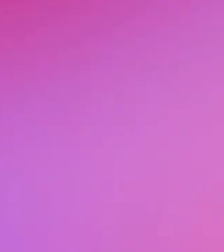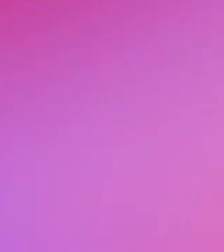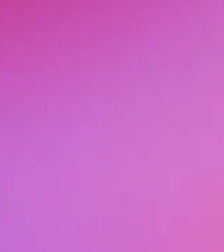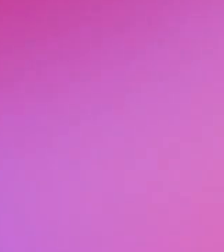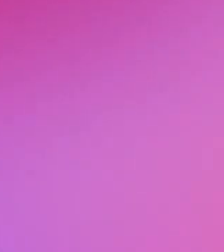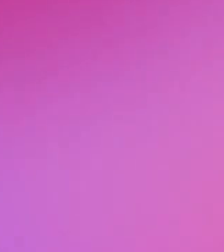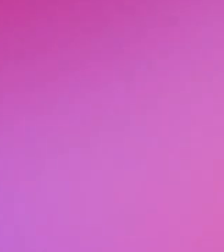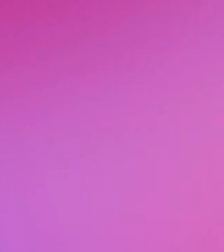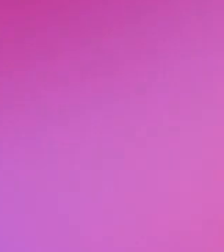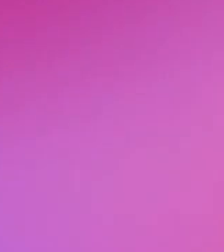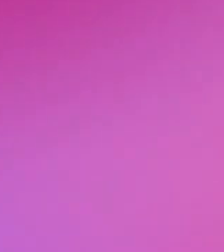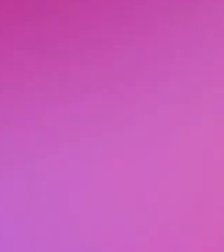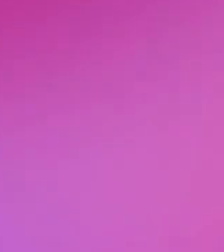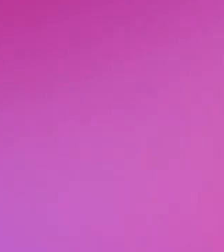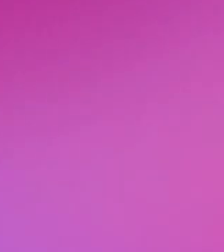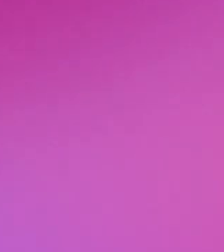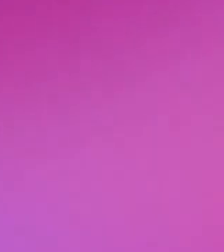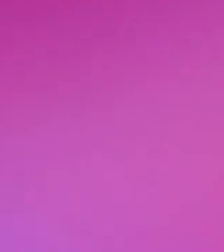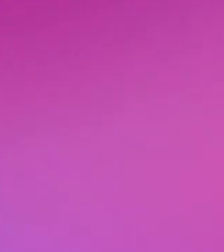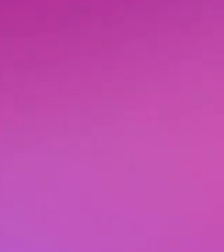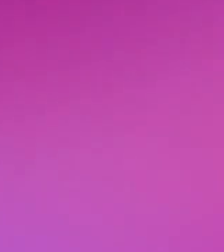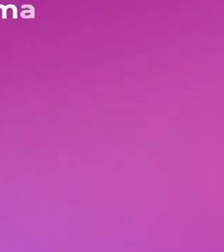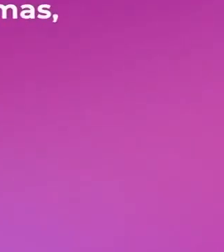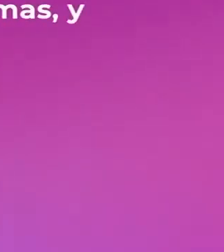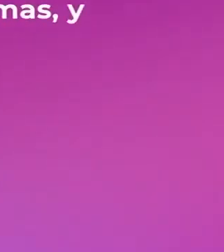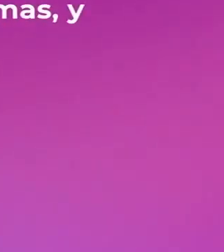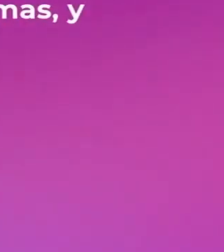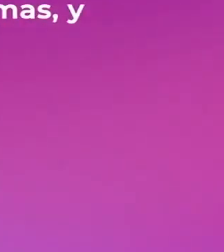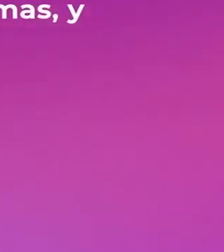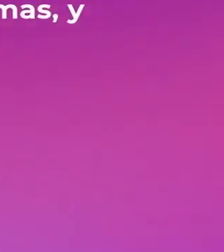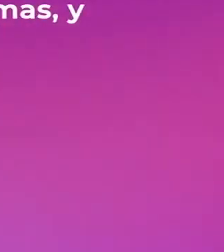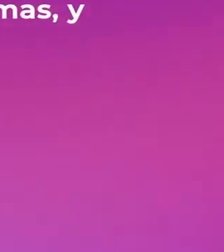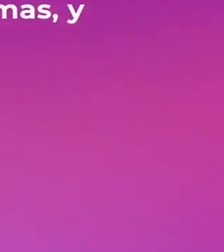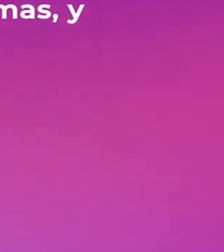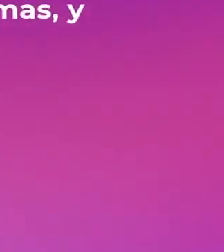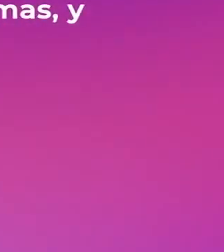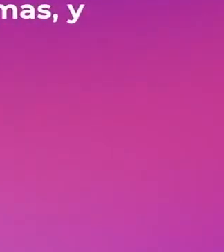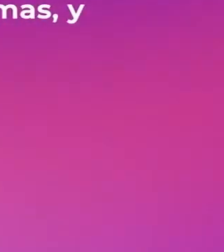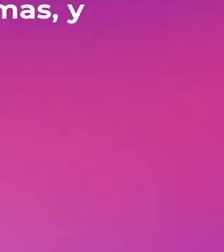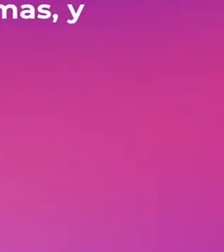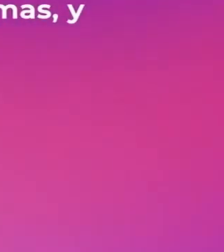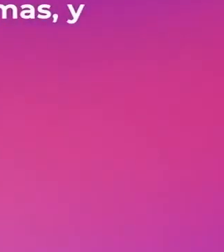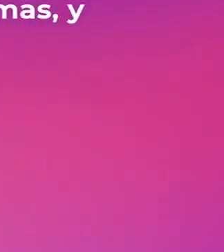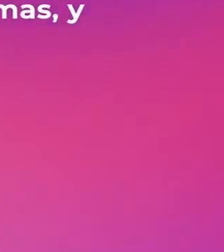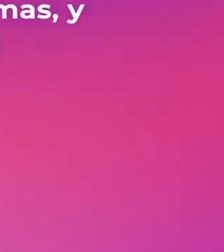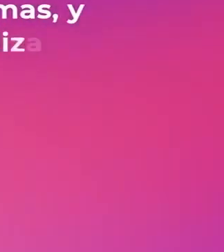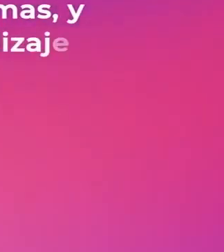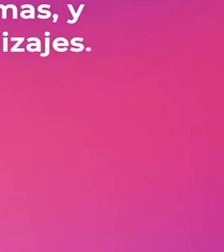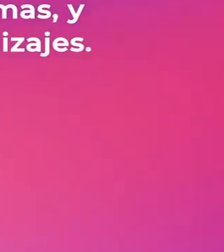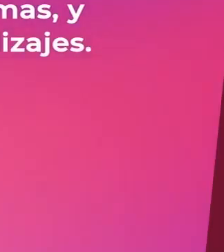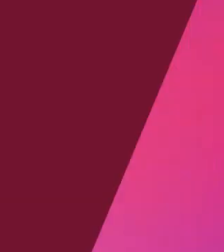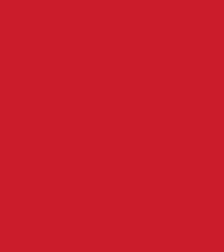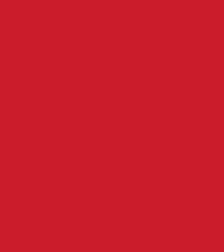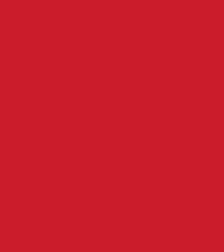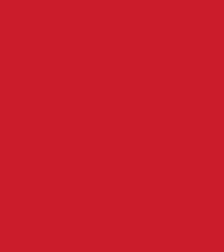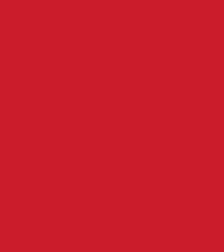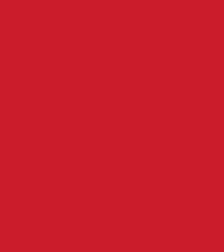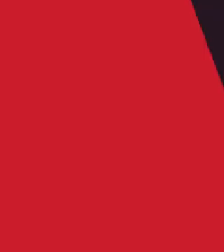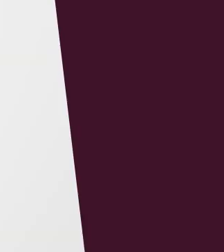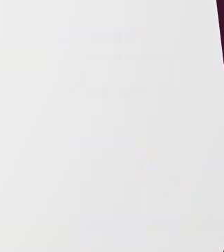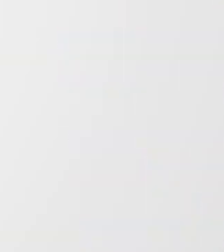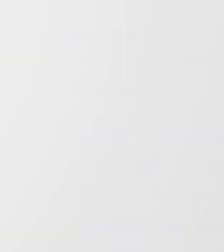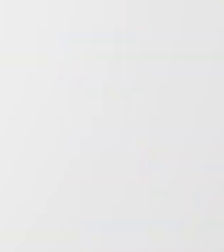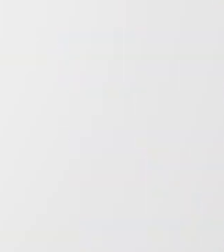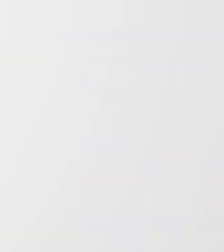aprendeencasa.cep.gov.mx, en donde podrás ver nuevamente los videos de los programas y además encontrarás actividades para fortalecer tus aprendizajes.